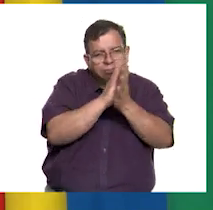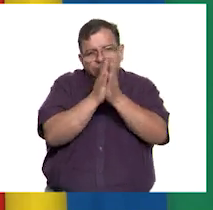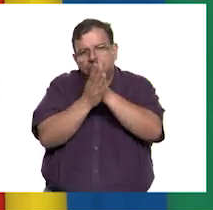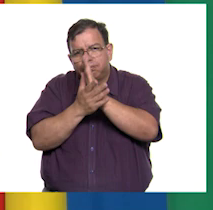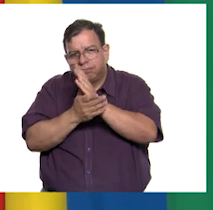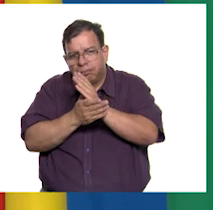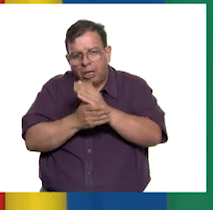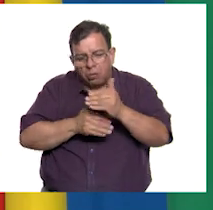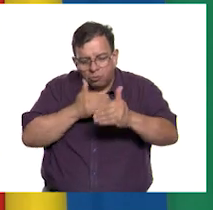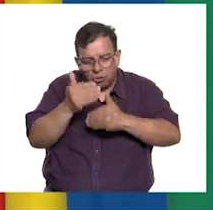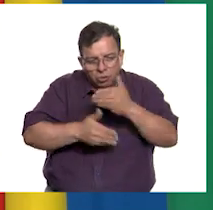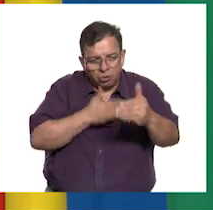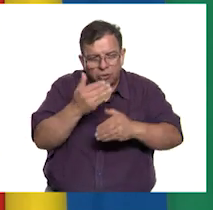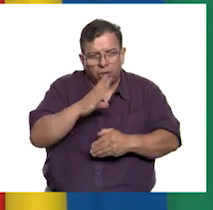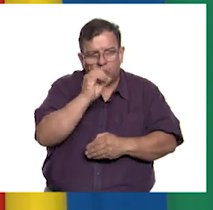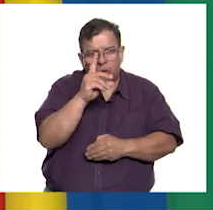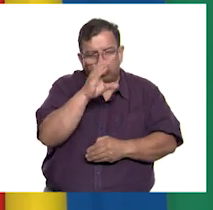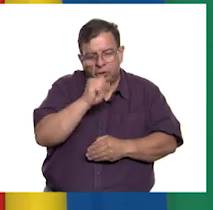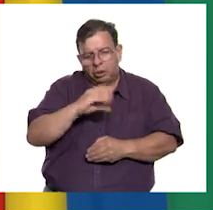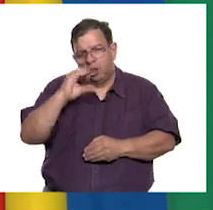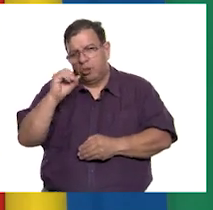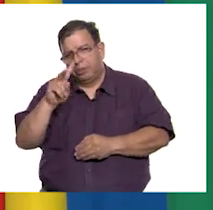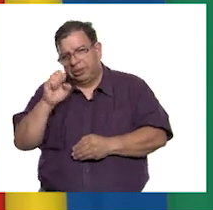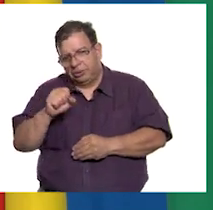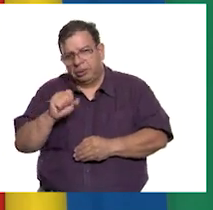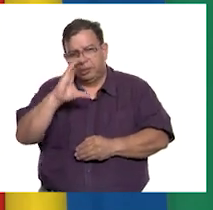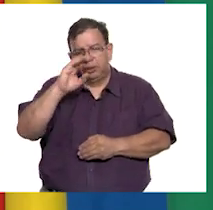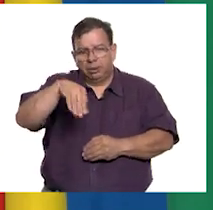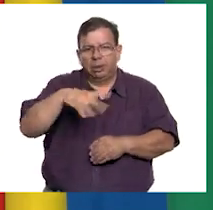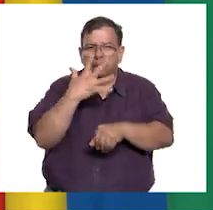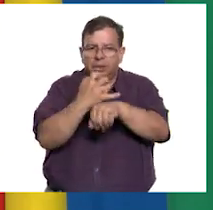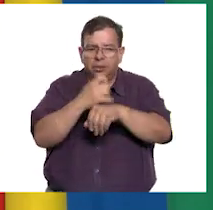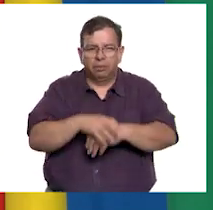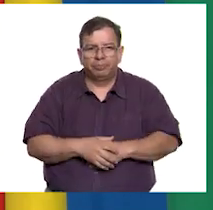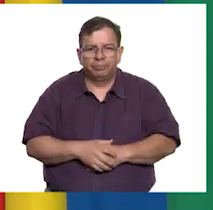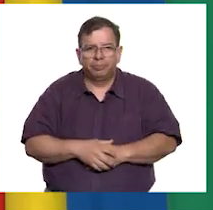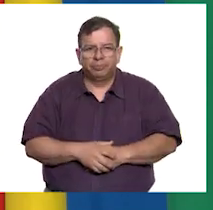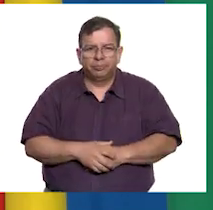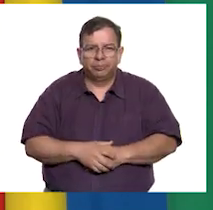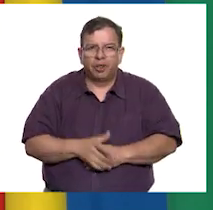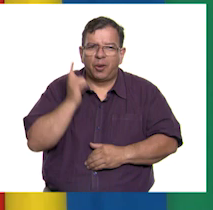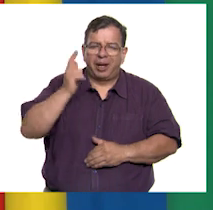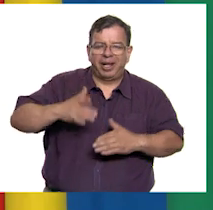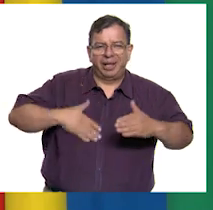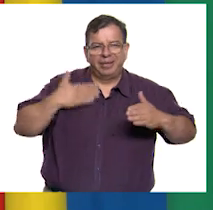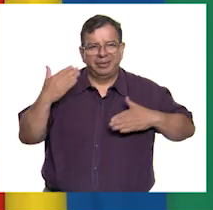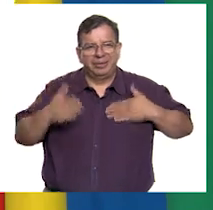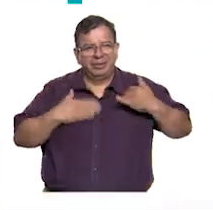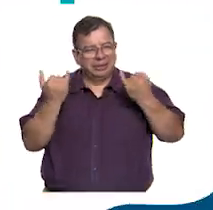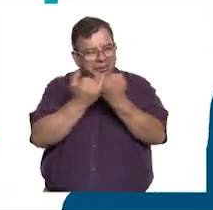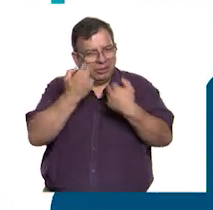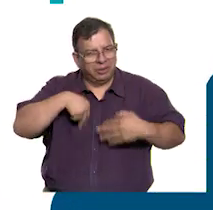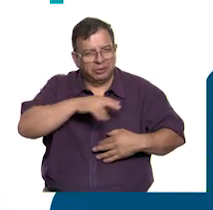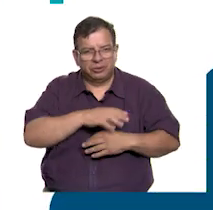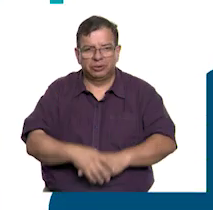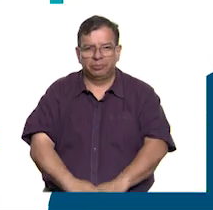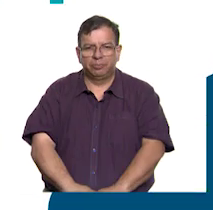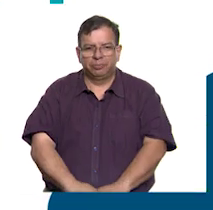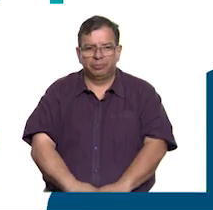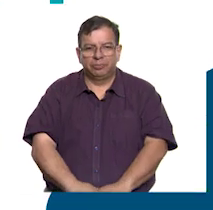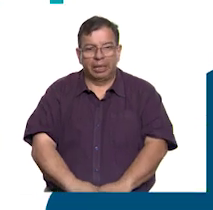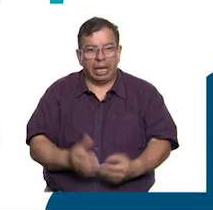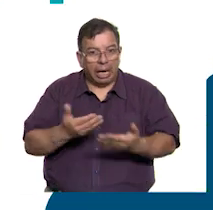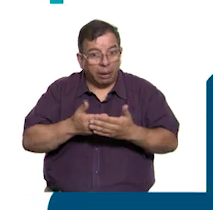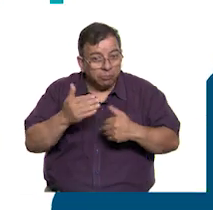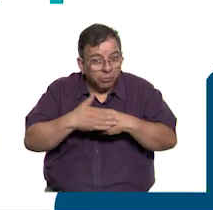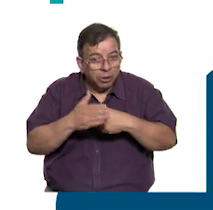los procesos de conducción y convección de Ciencias Naturales de 5º grado. Y espero que lo hayan disfrutado tanto como nosotros.